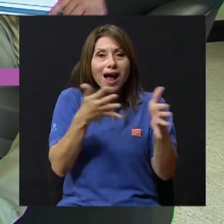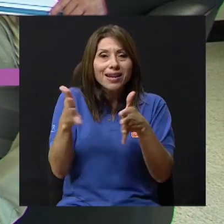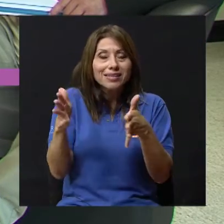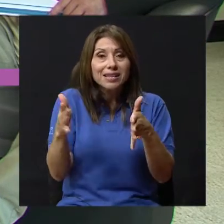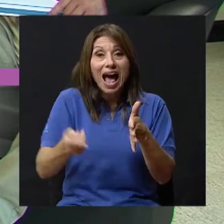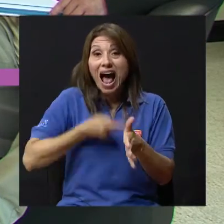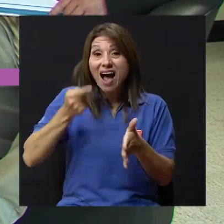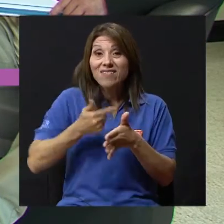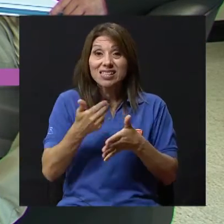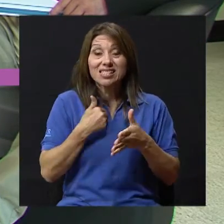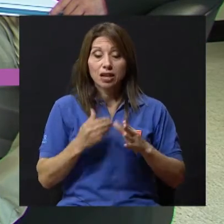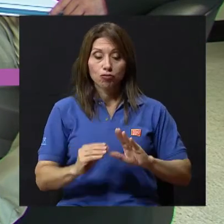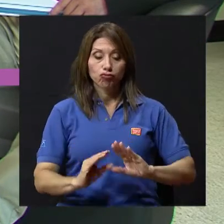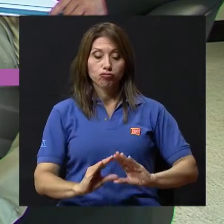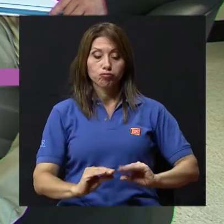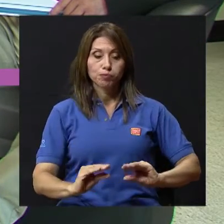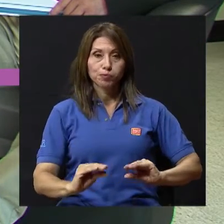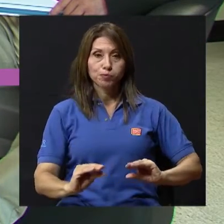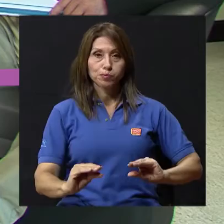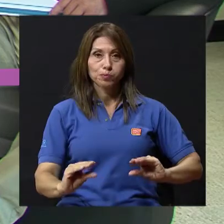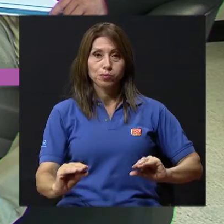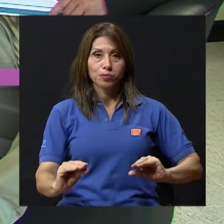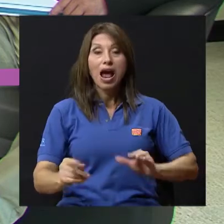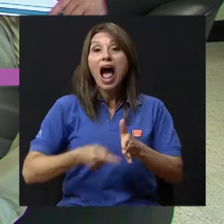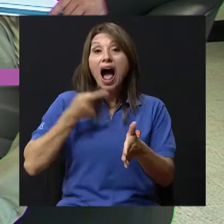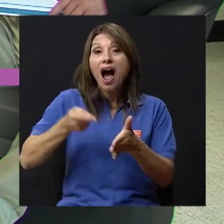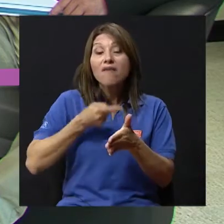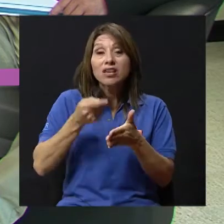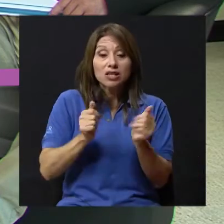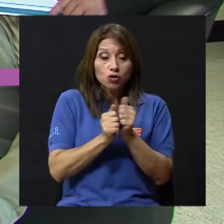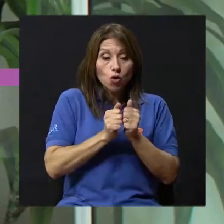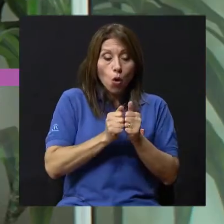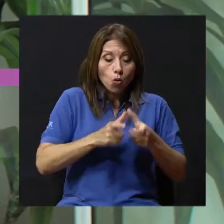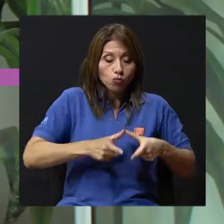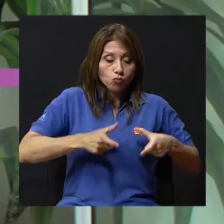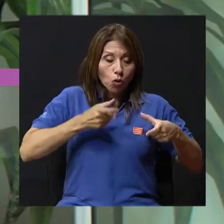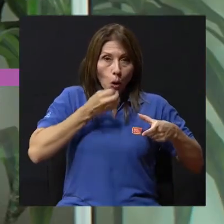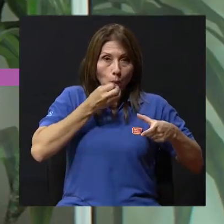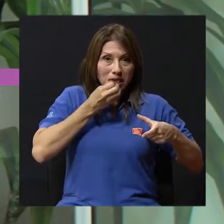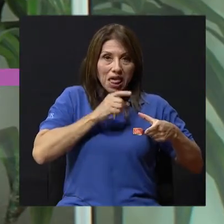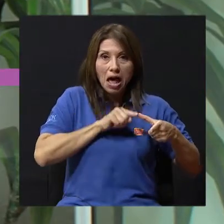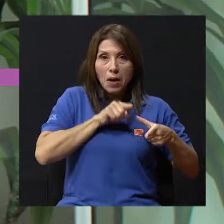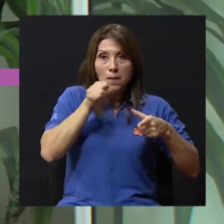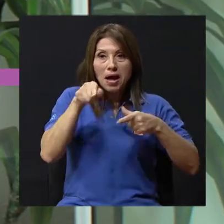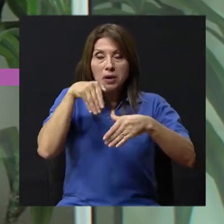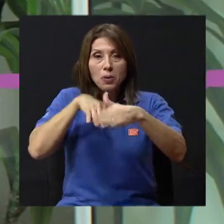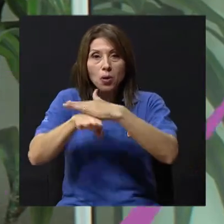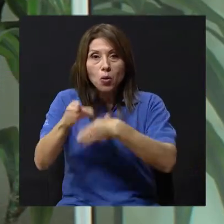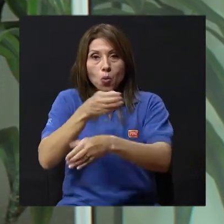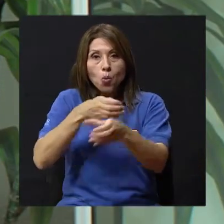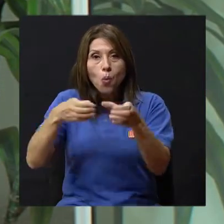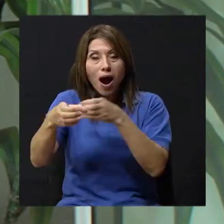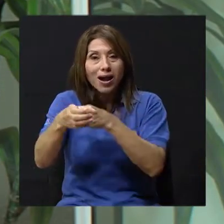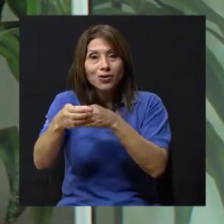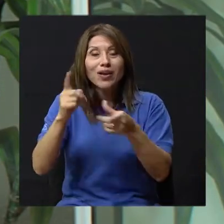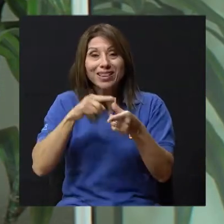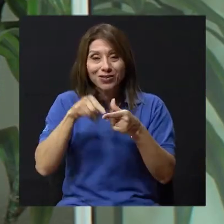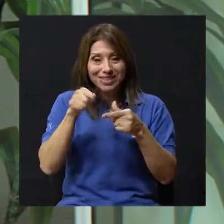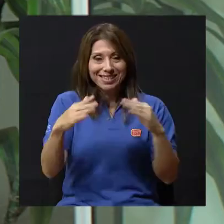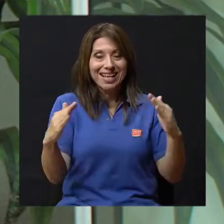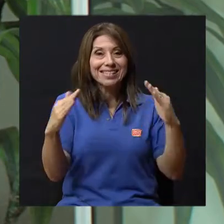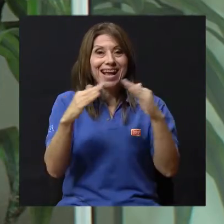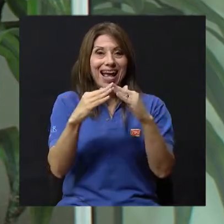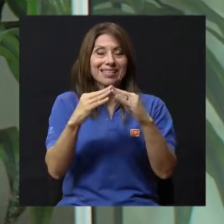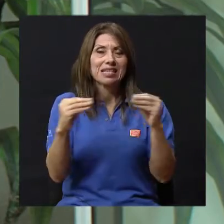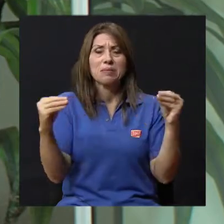llevan comida a los cuartos o llevan comida a las salas de televisión. O sea, son casas que van a estar expuestas a mucho